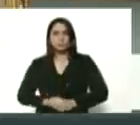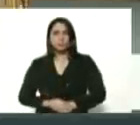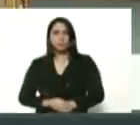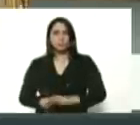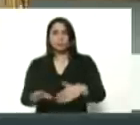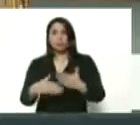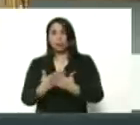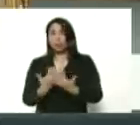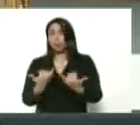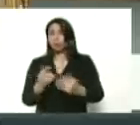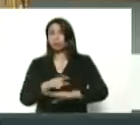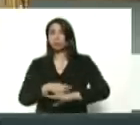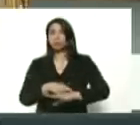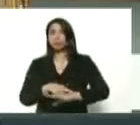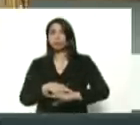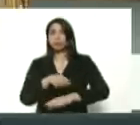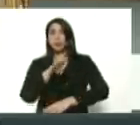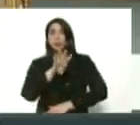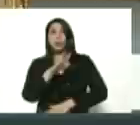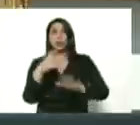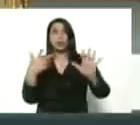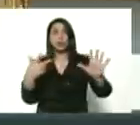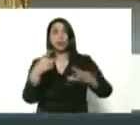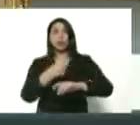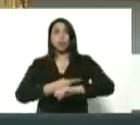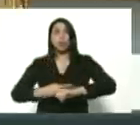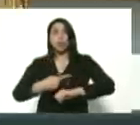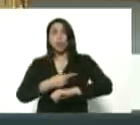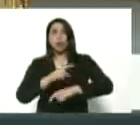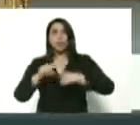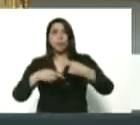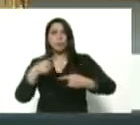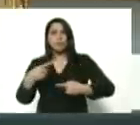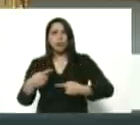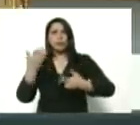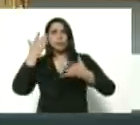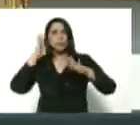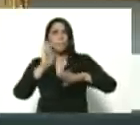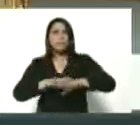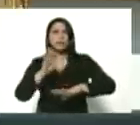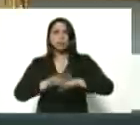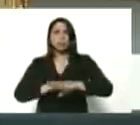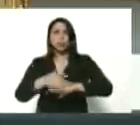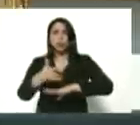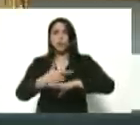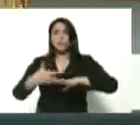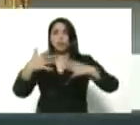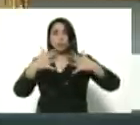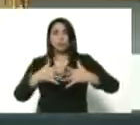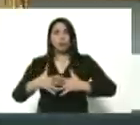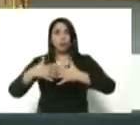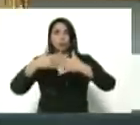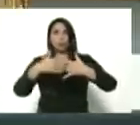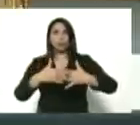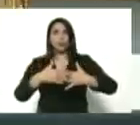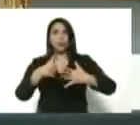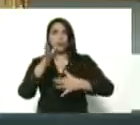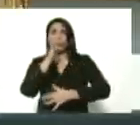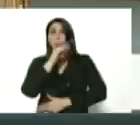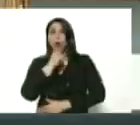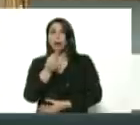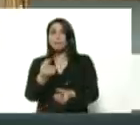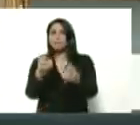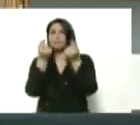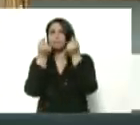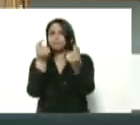Hasta esta hora, 48 horas después de estos sucesos, el gobierno de Estados Unidos no ha dicho ni